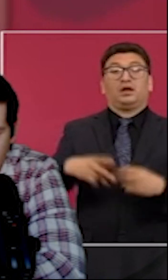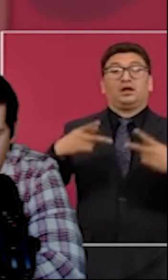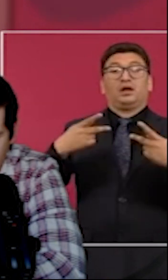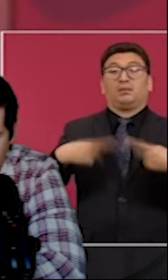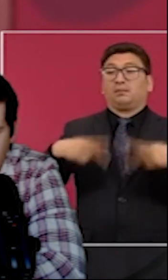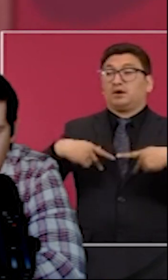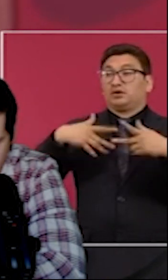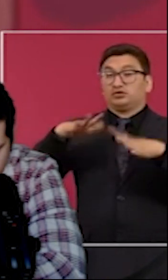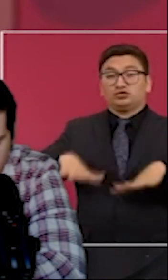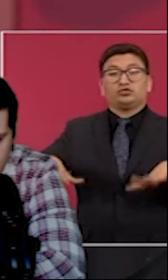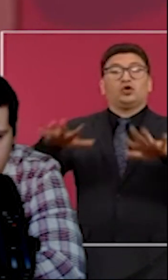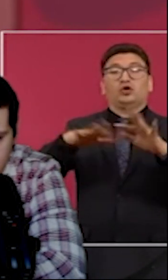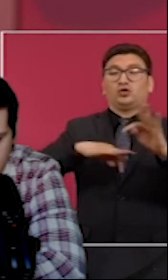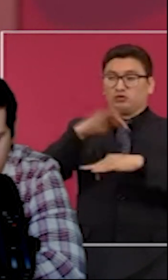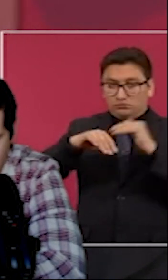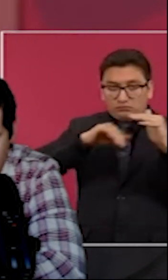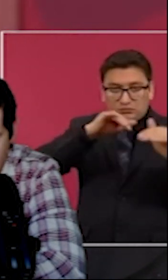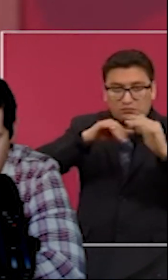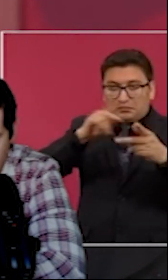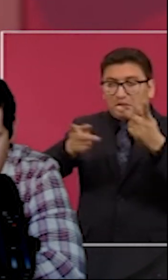ciudadanos, a los aficionados, a los